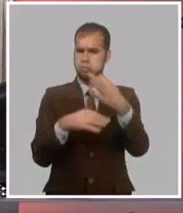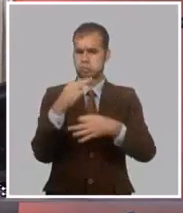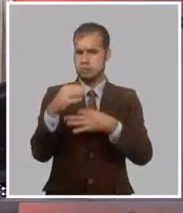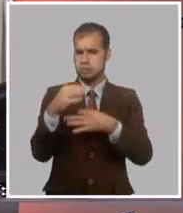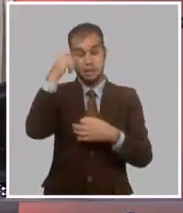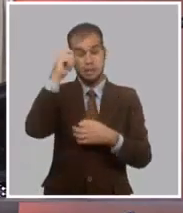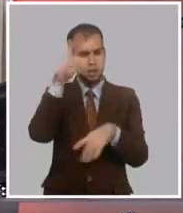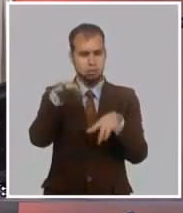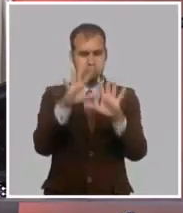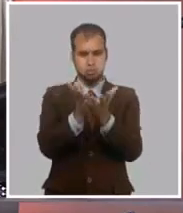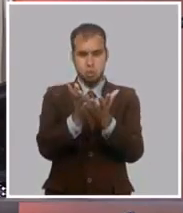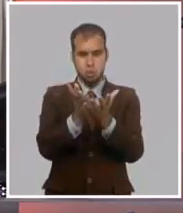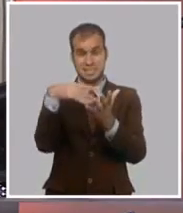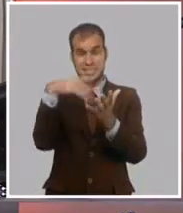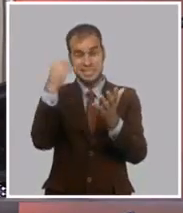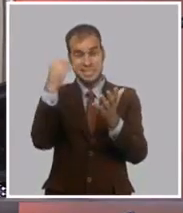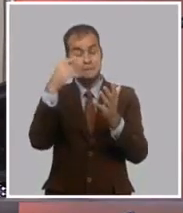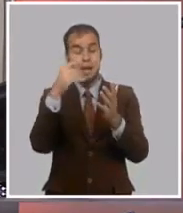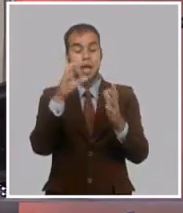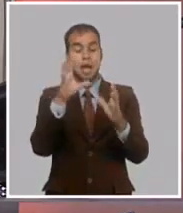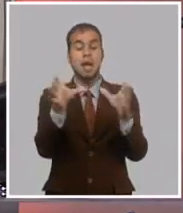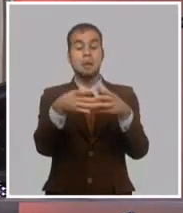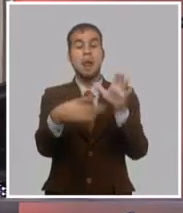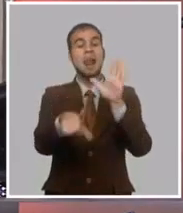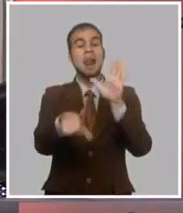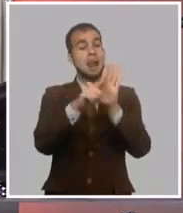los estatutos, perdón, en las bases del partido,